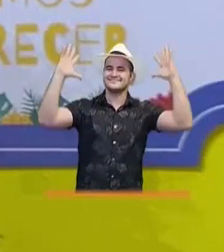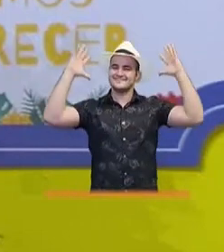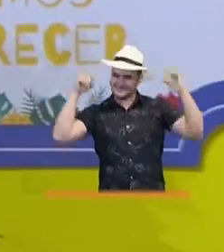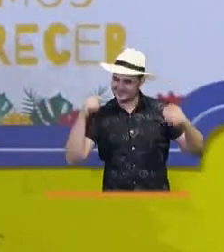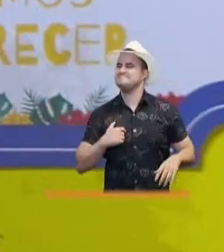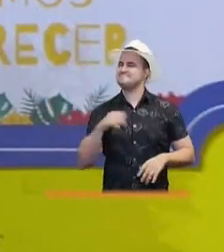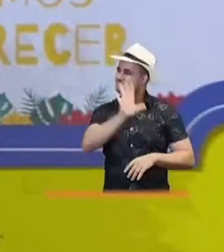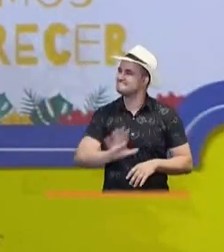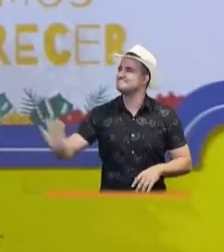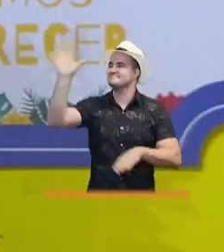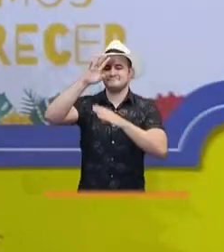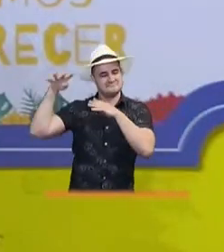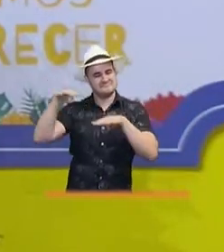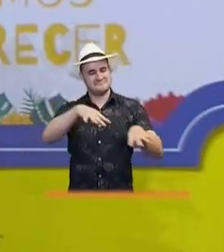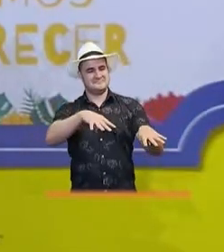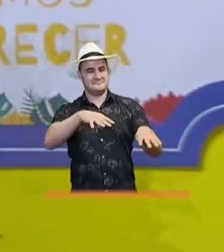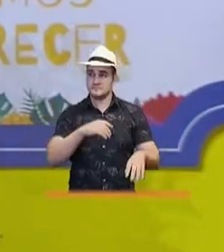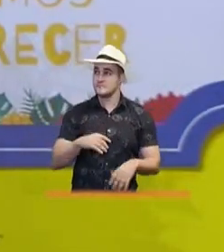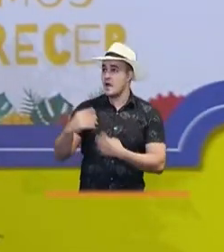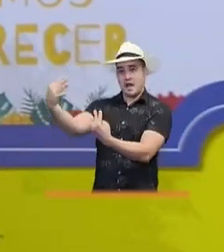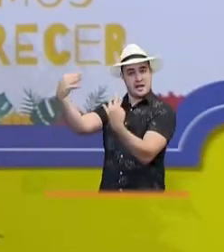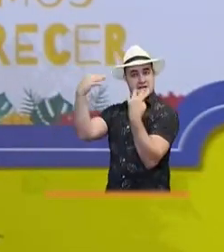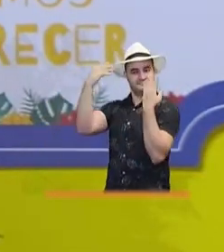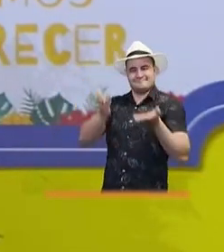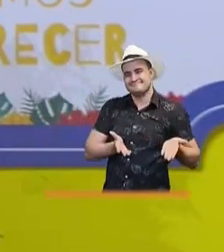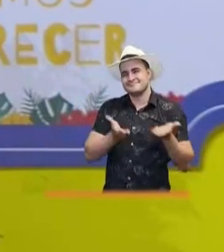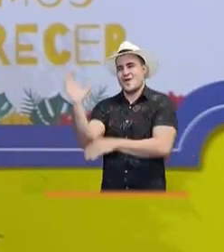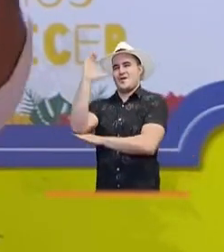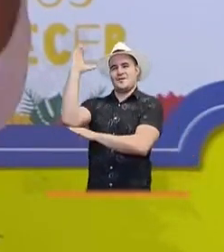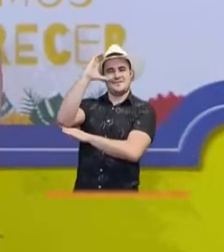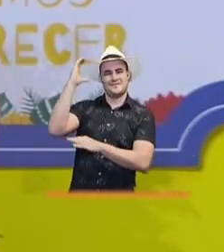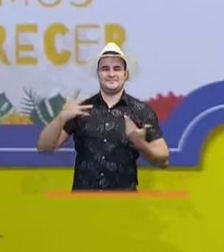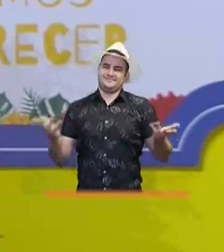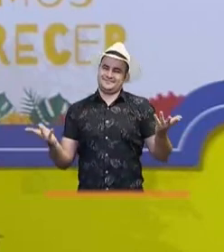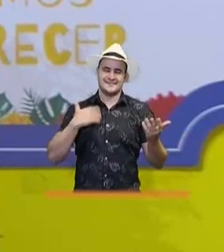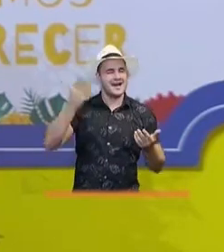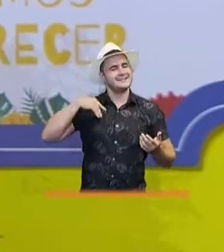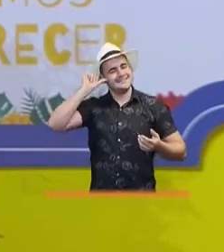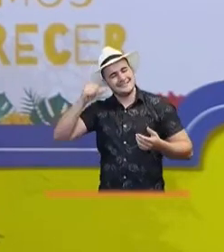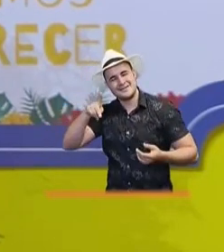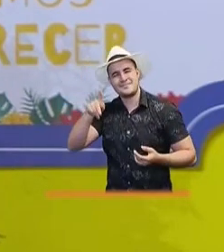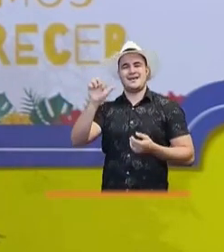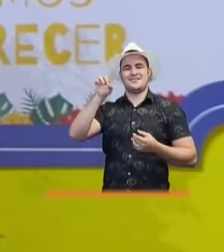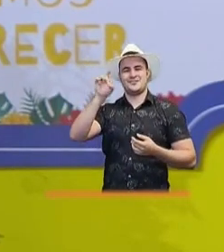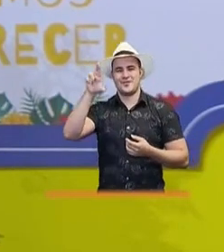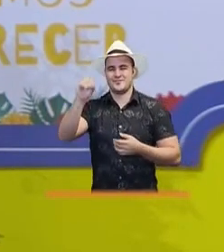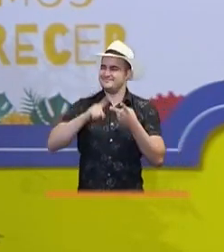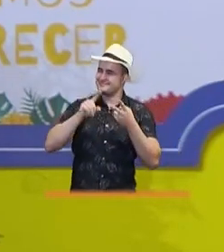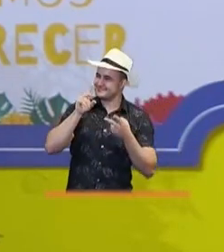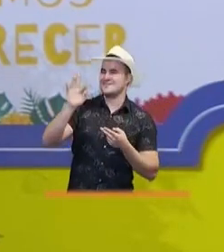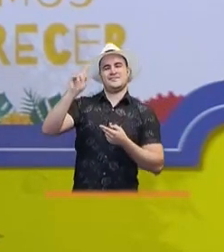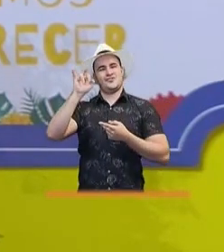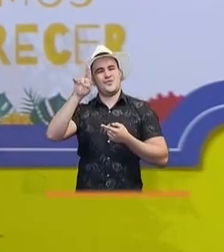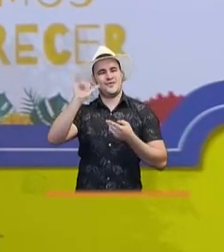flores que se entrega a este país, recordando a Pedrito, Añito y a